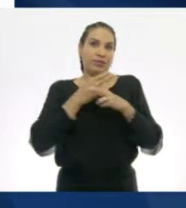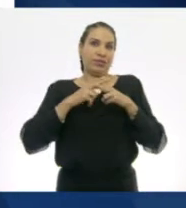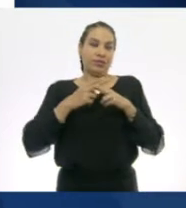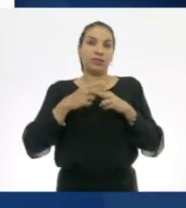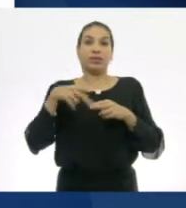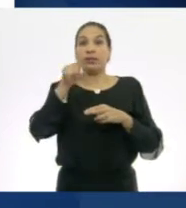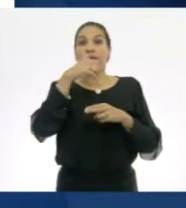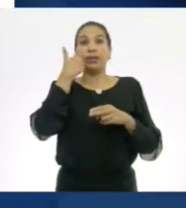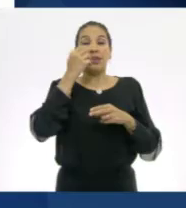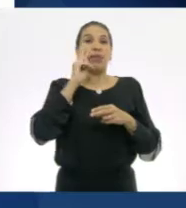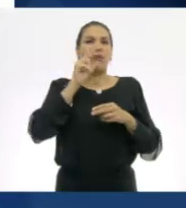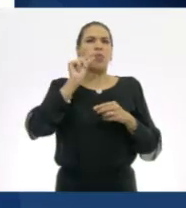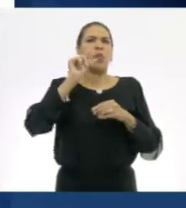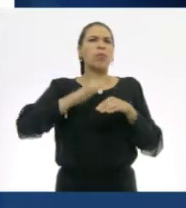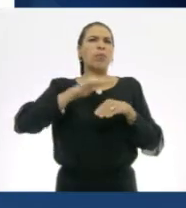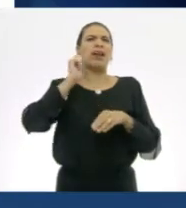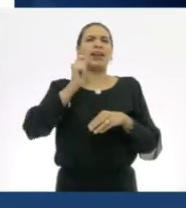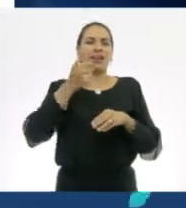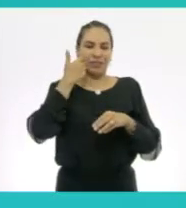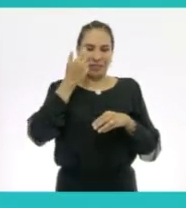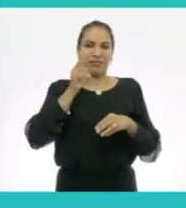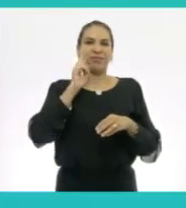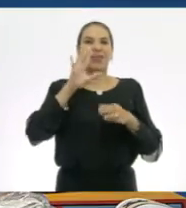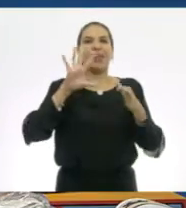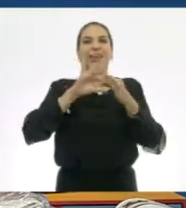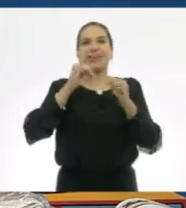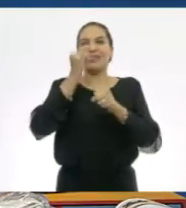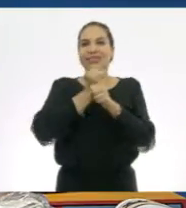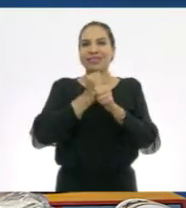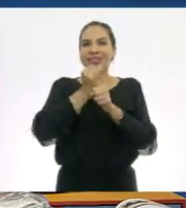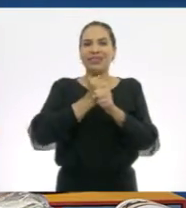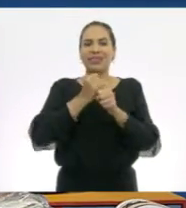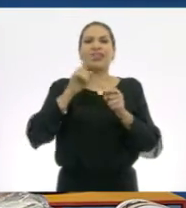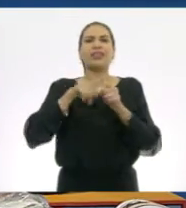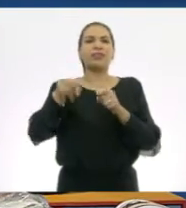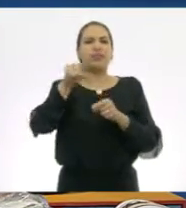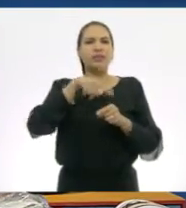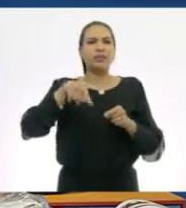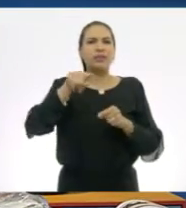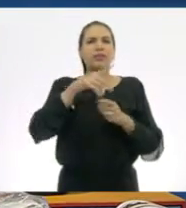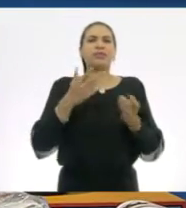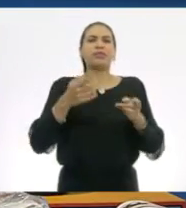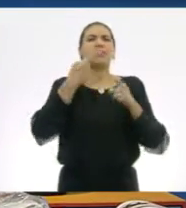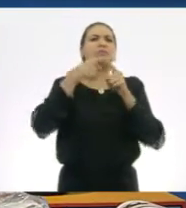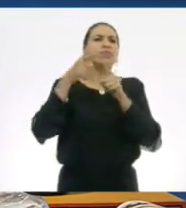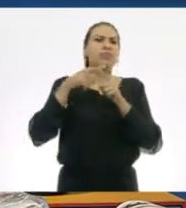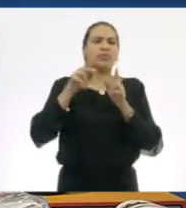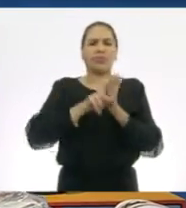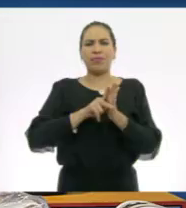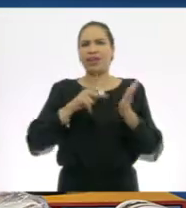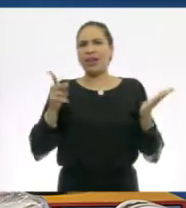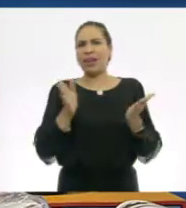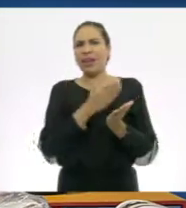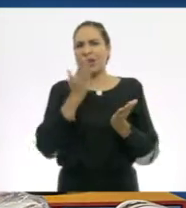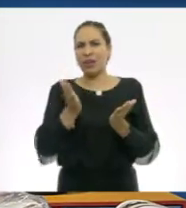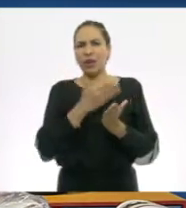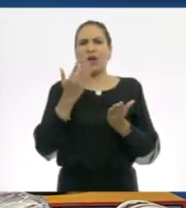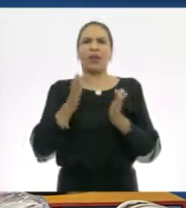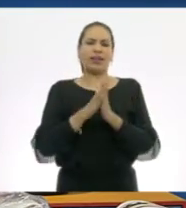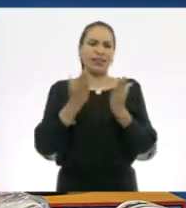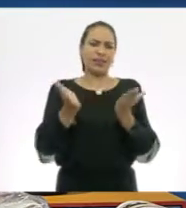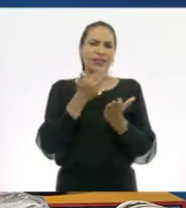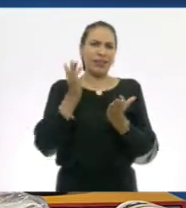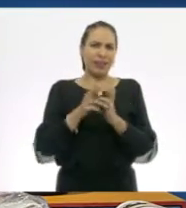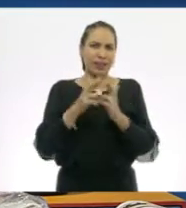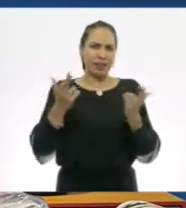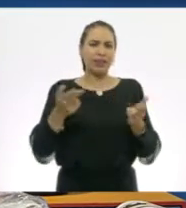si ustedes quieren saber un poco más, los invito a que exploren y que investiguen en diferentes periódicos,